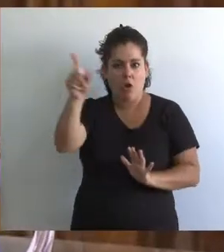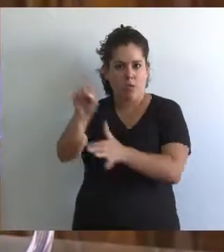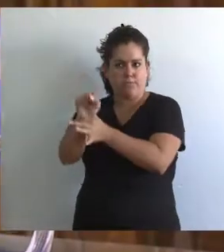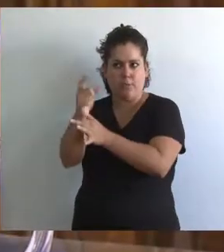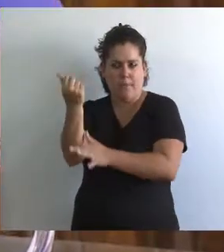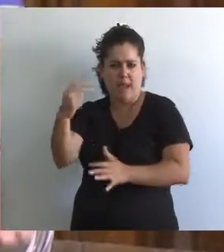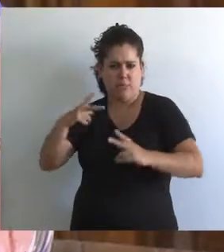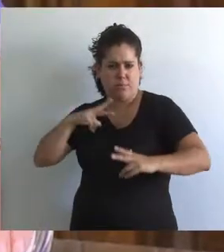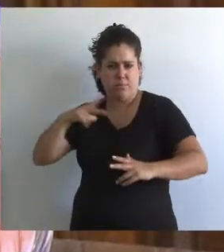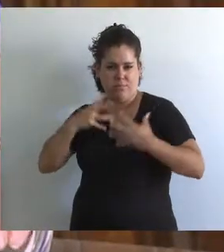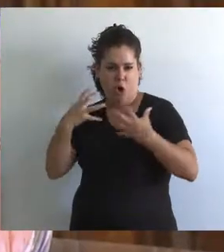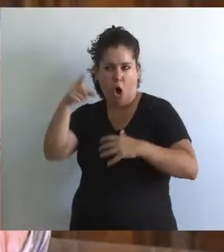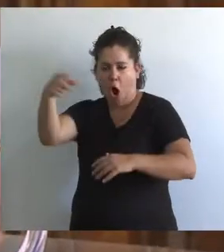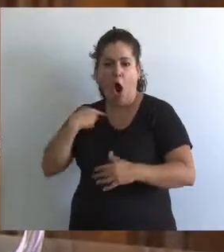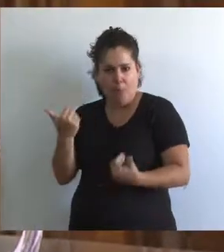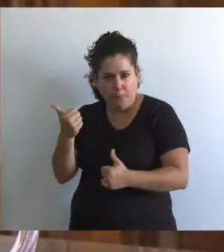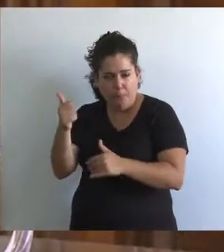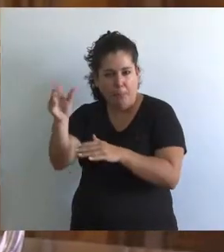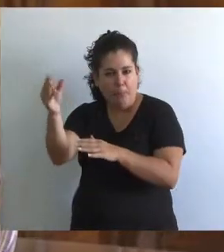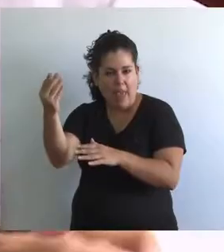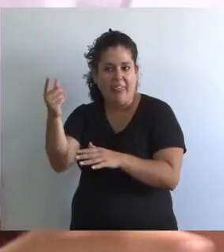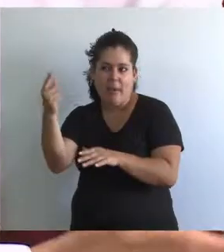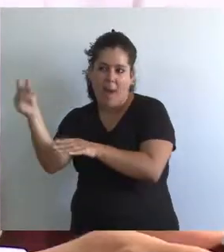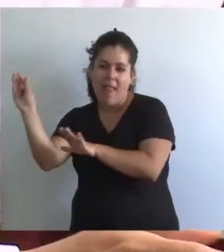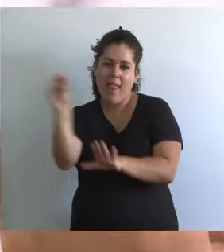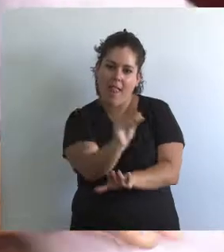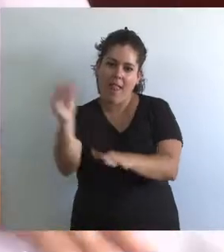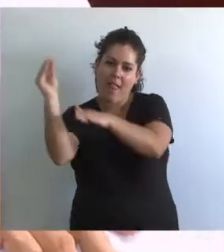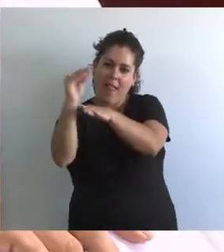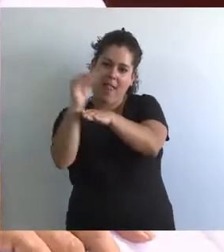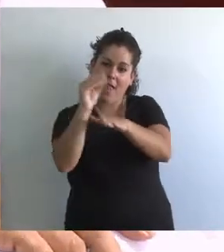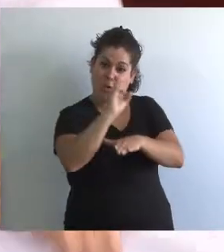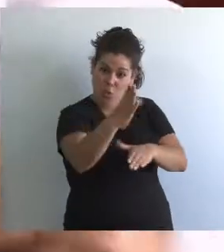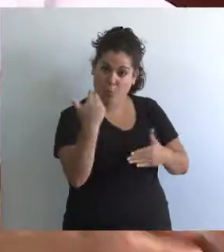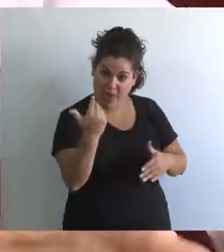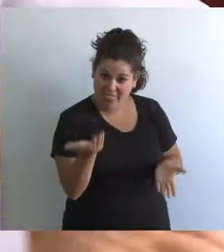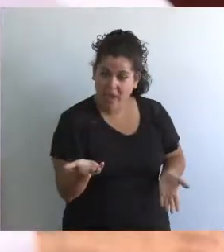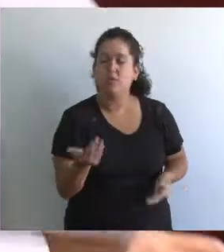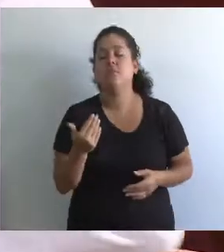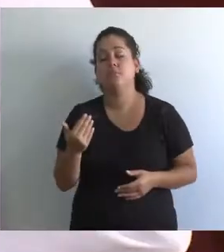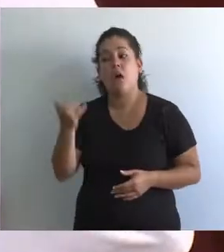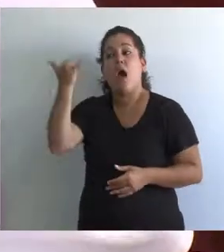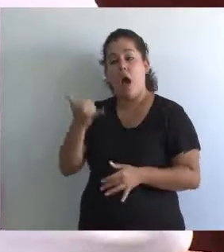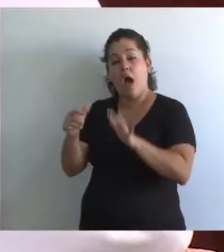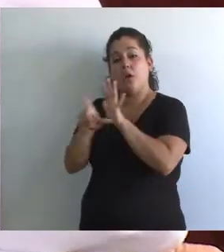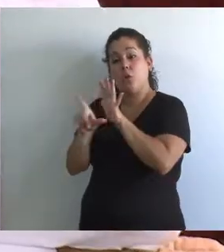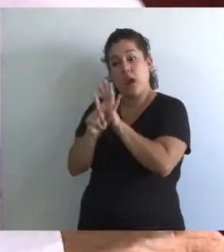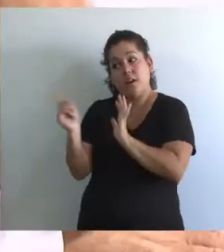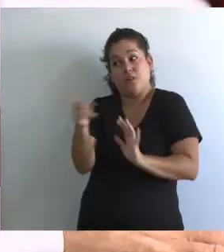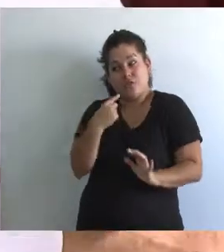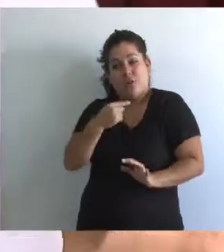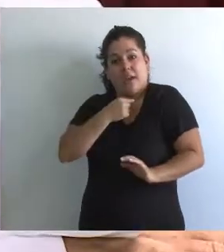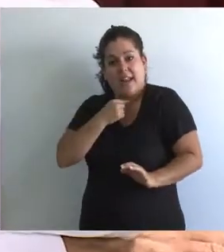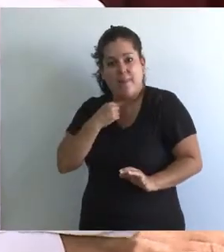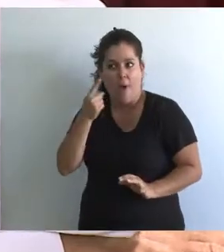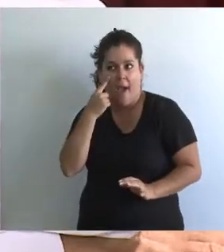actualidad que puedan ayudar a ese club por donde él pasó? Bueno, paralelo a la ley del Club de Barrio hay una ley que también vamos a tratar